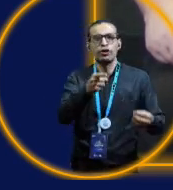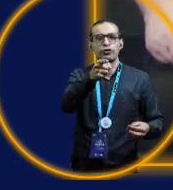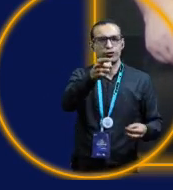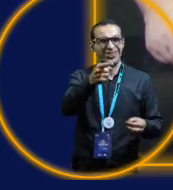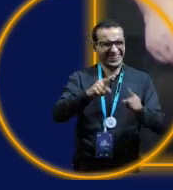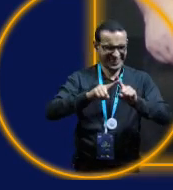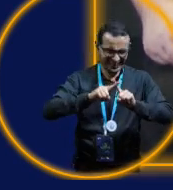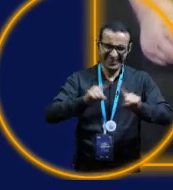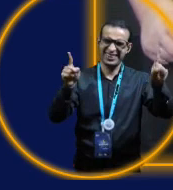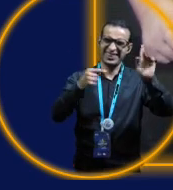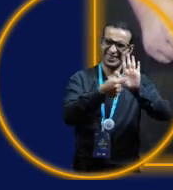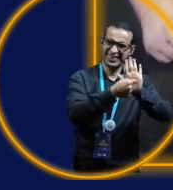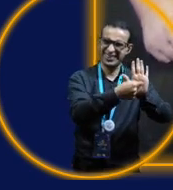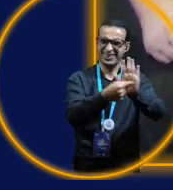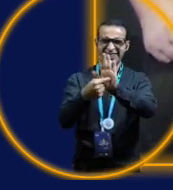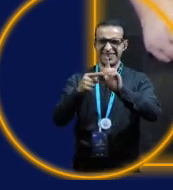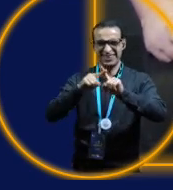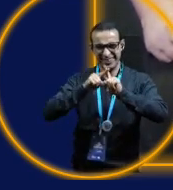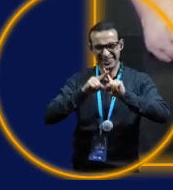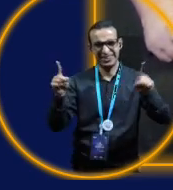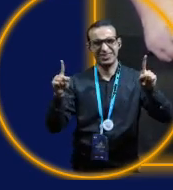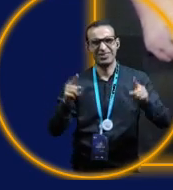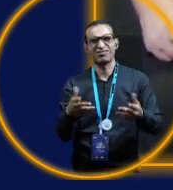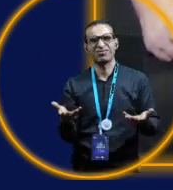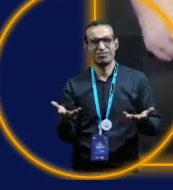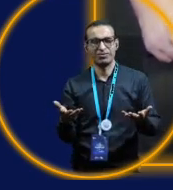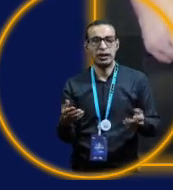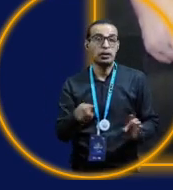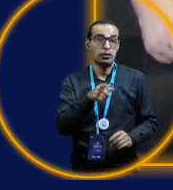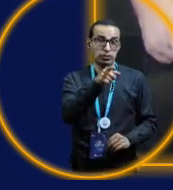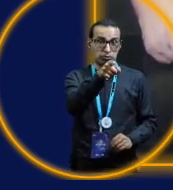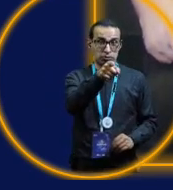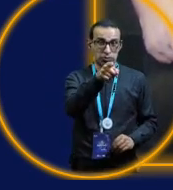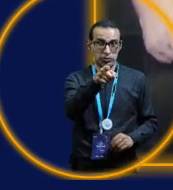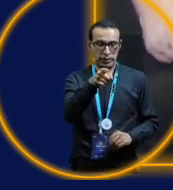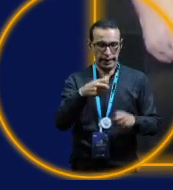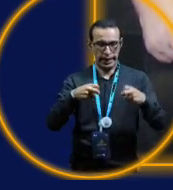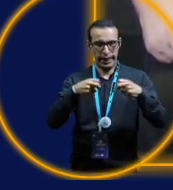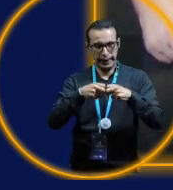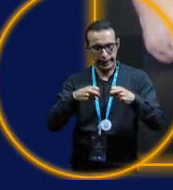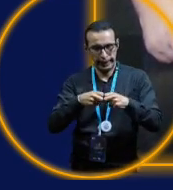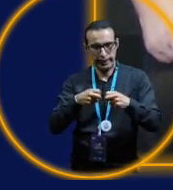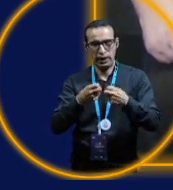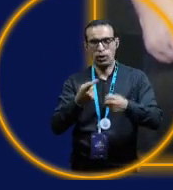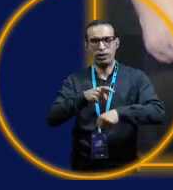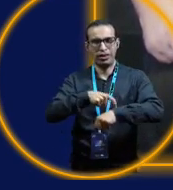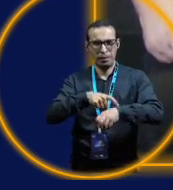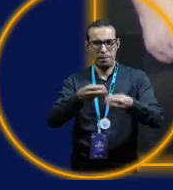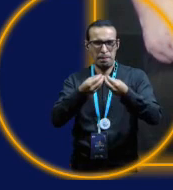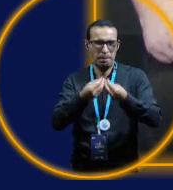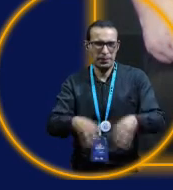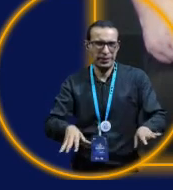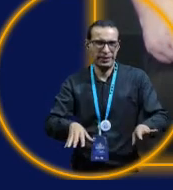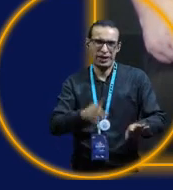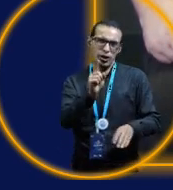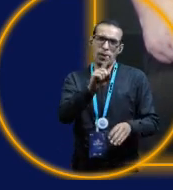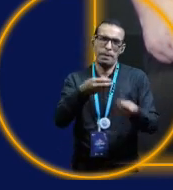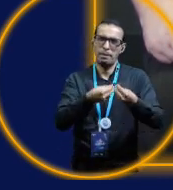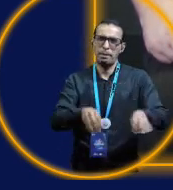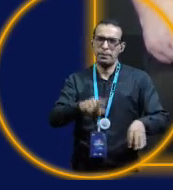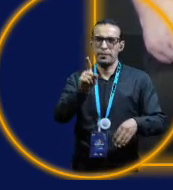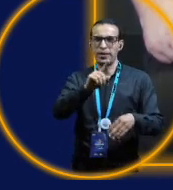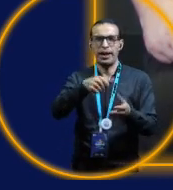que lugar de perder tu tiempo y tu energía no quiero decir perder gastar tu tiempo y